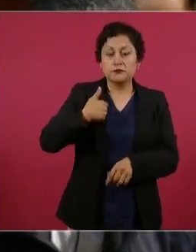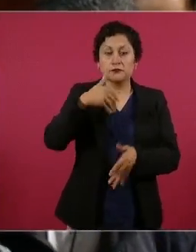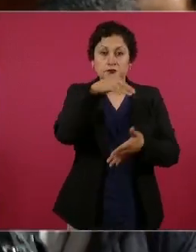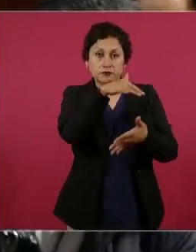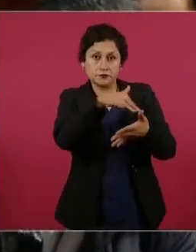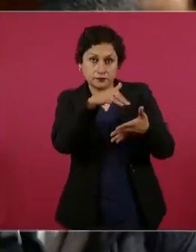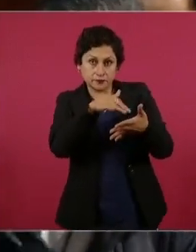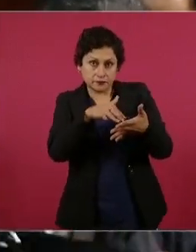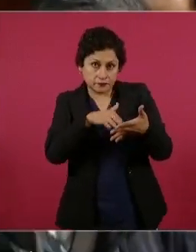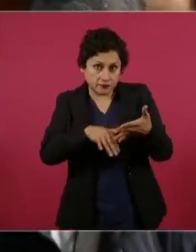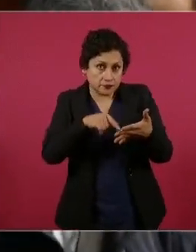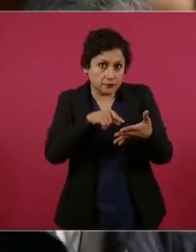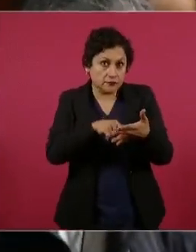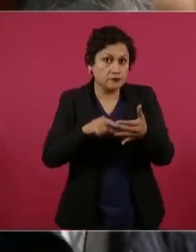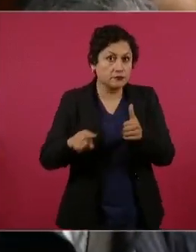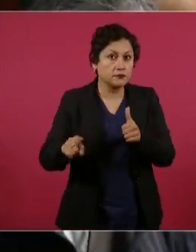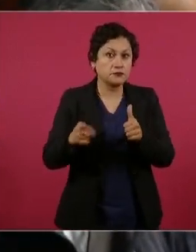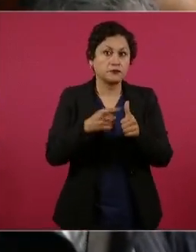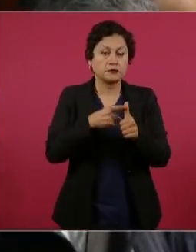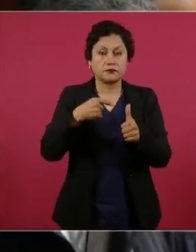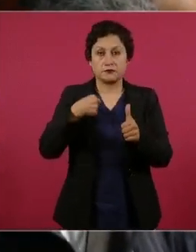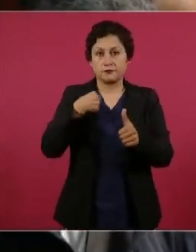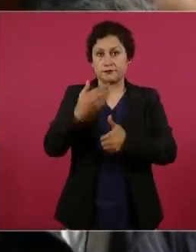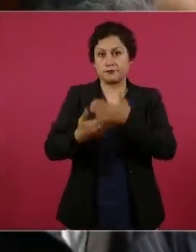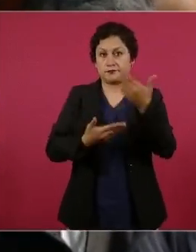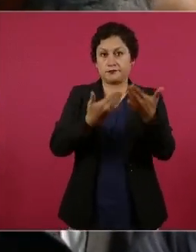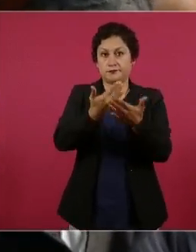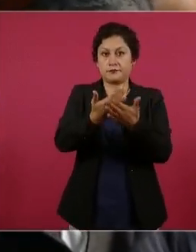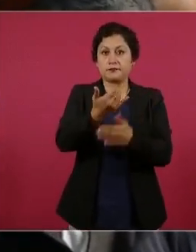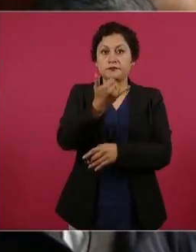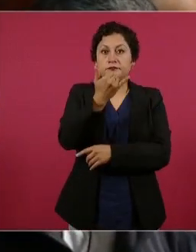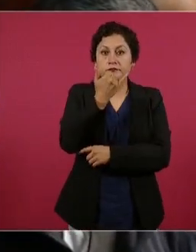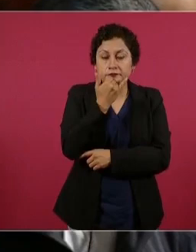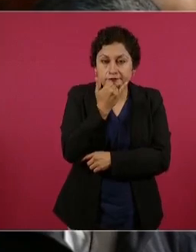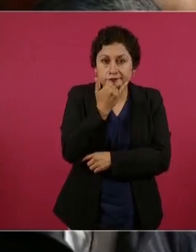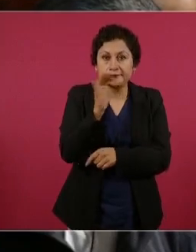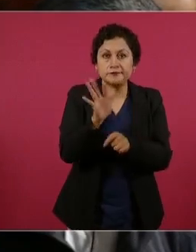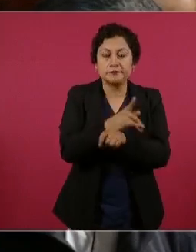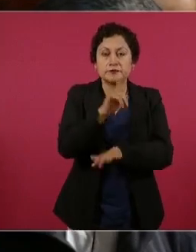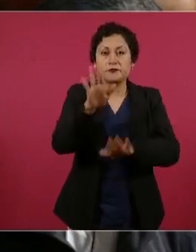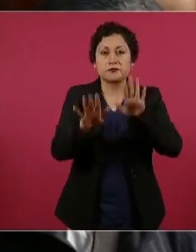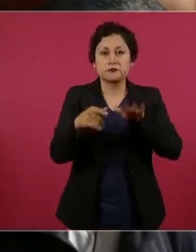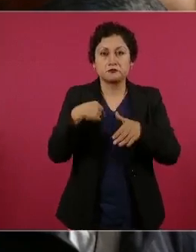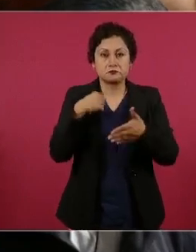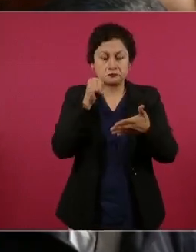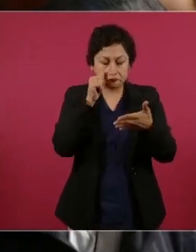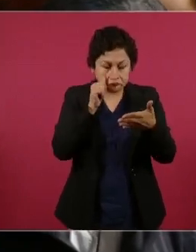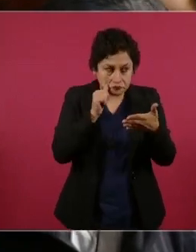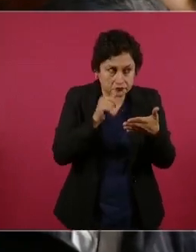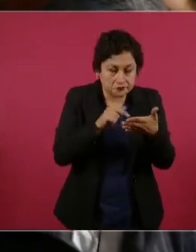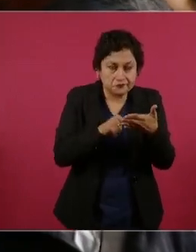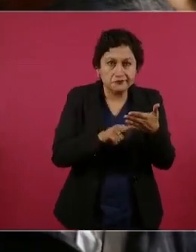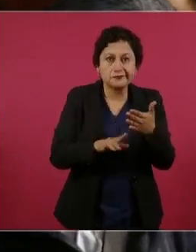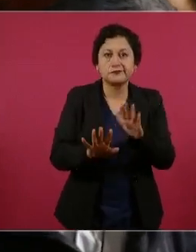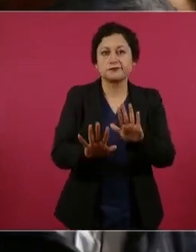texto y pues pido una disculpa porque a veces mis ojitos no me ayudan mucho. Pero bueno,